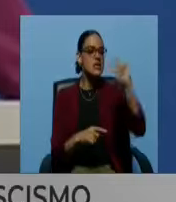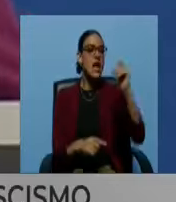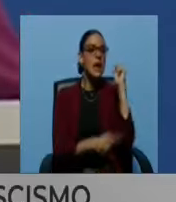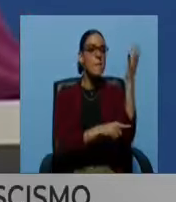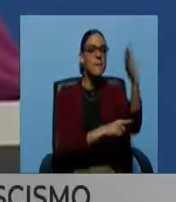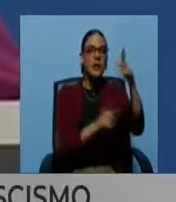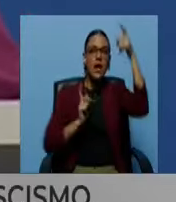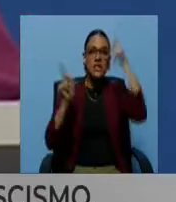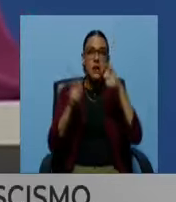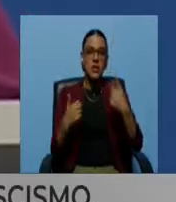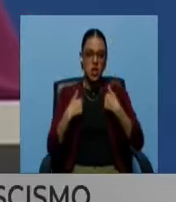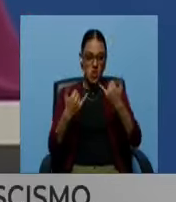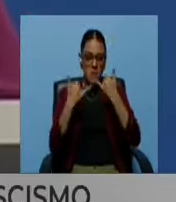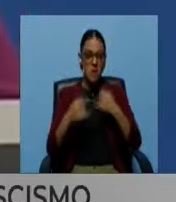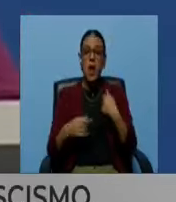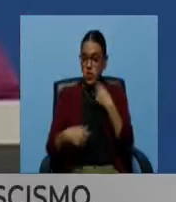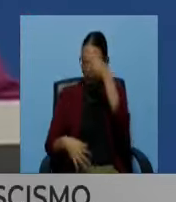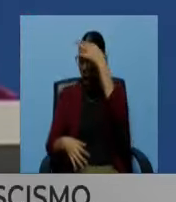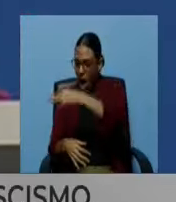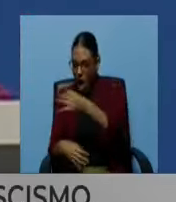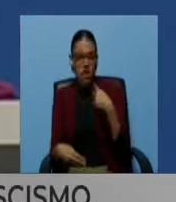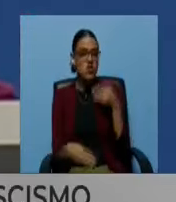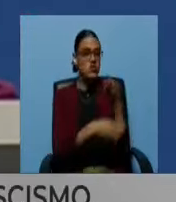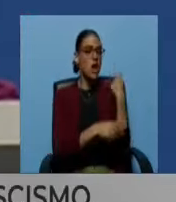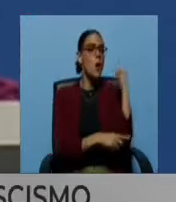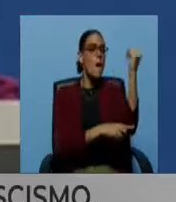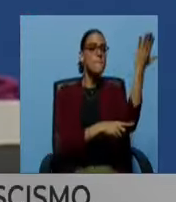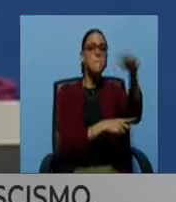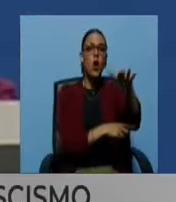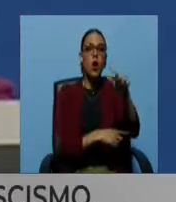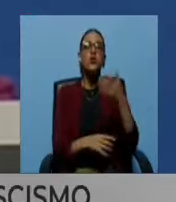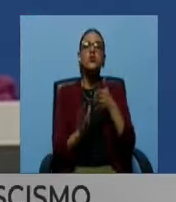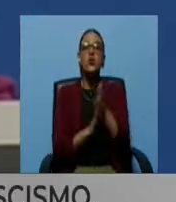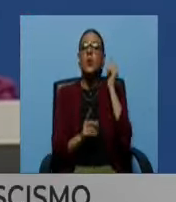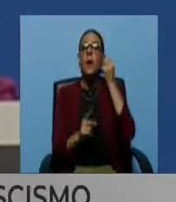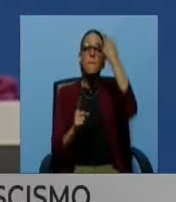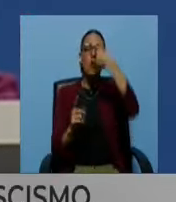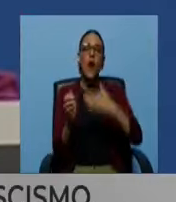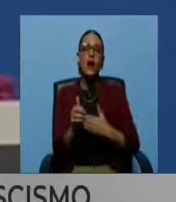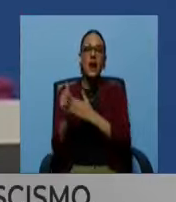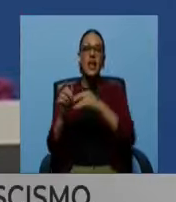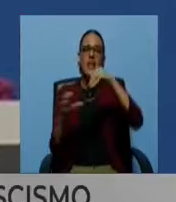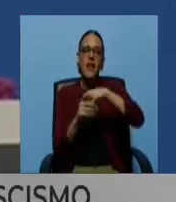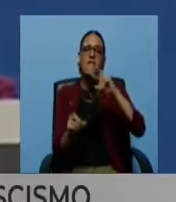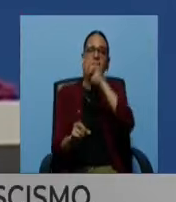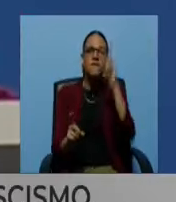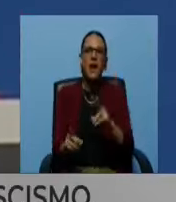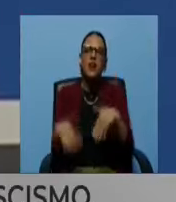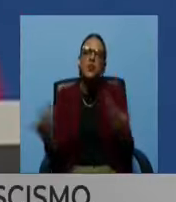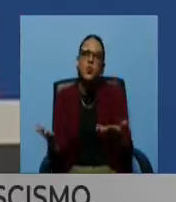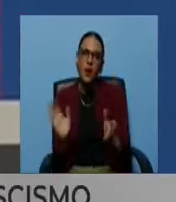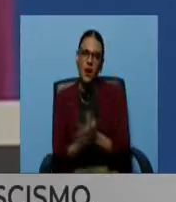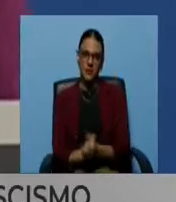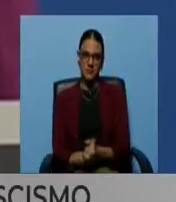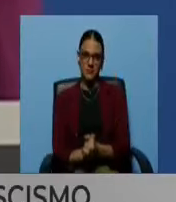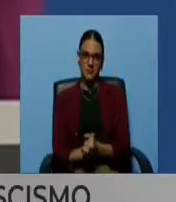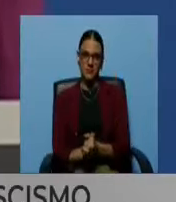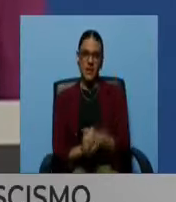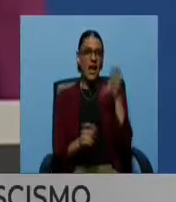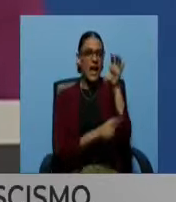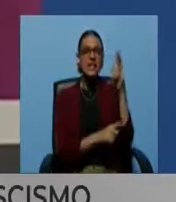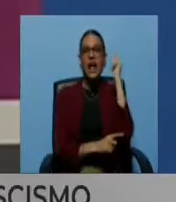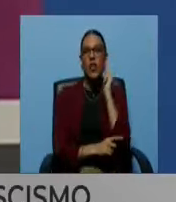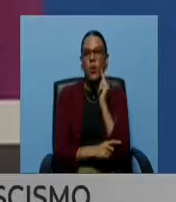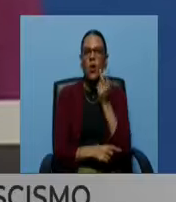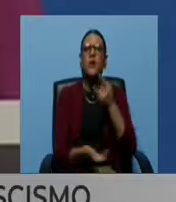y asesinó a una destacada líder en el sur de Venezuela, en el estado Bolívar. Eso es lo que promueven